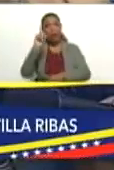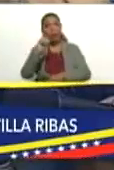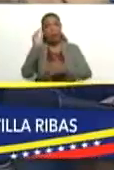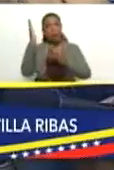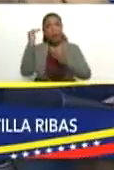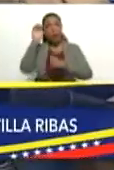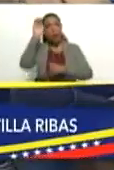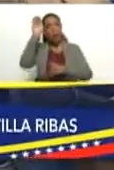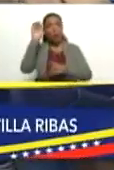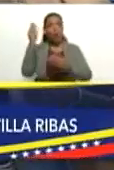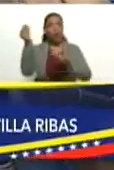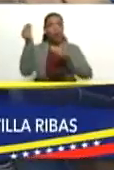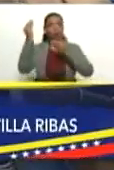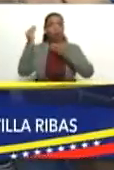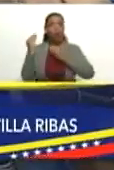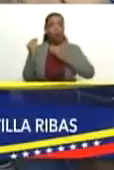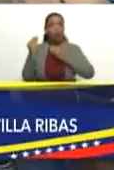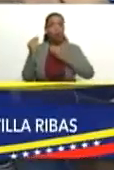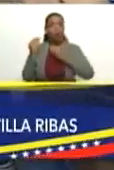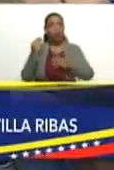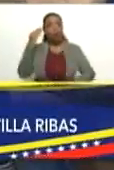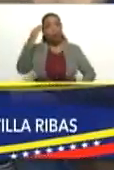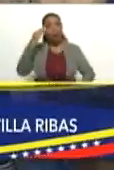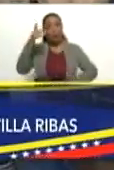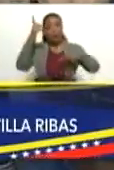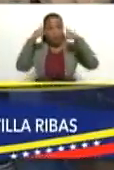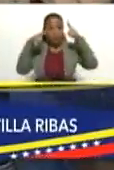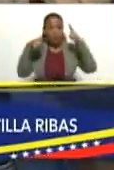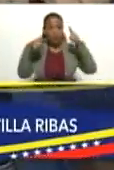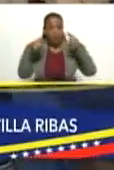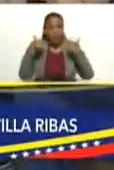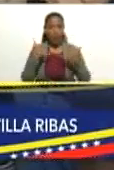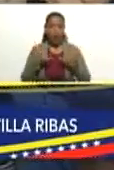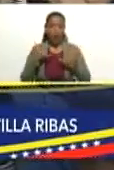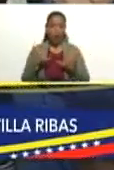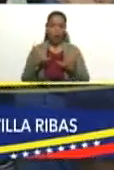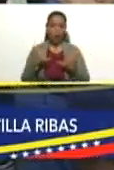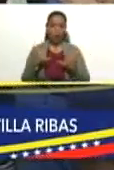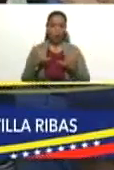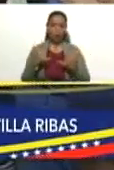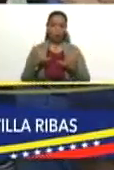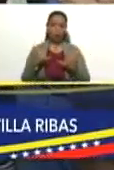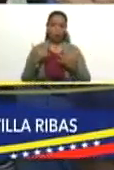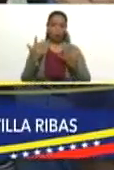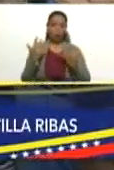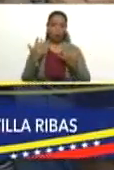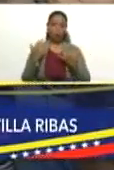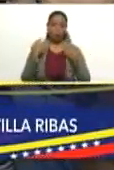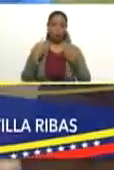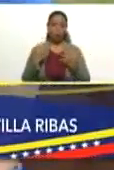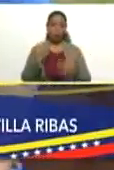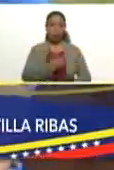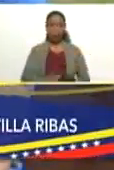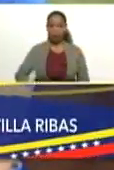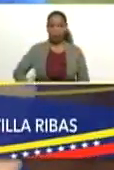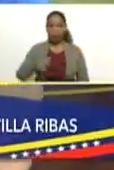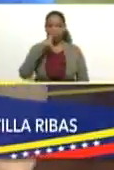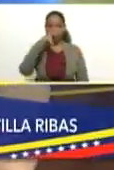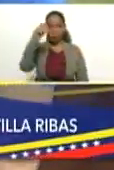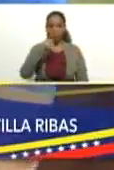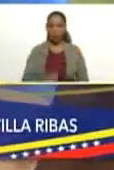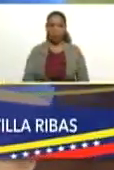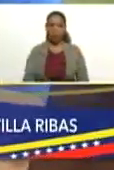esperanza que nos dejó el comandante Hugo Chávez y que pasó nada más y nada menos que a mano segura del presidente Nicolás Maduro